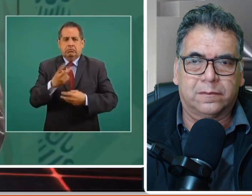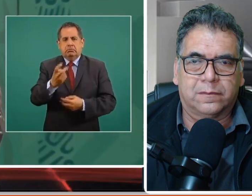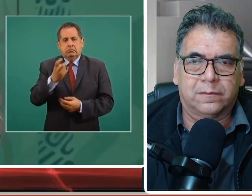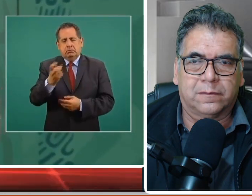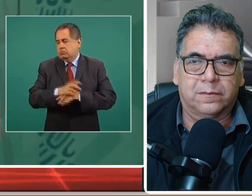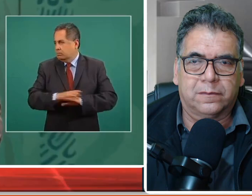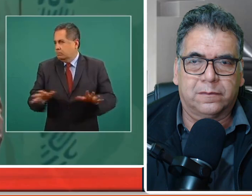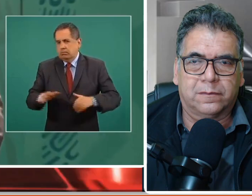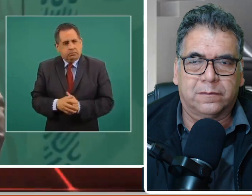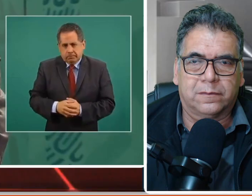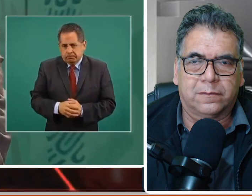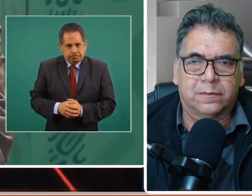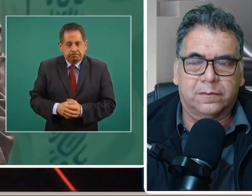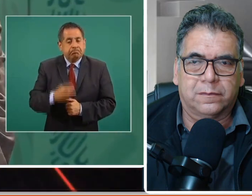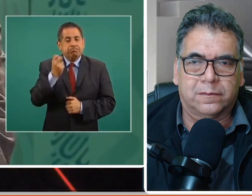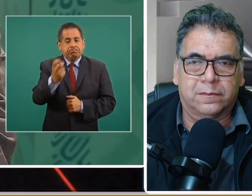Ojalá y todo esto vaya